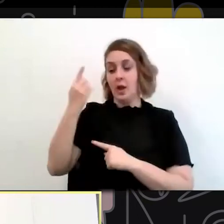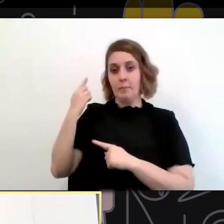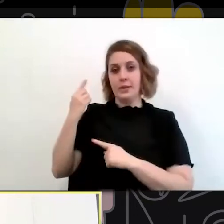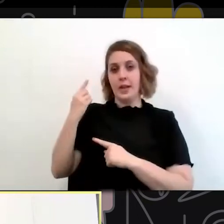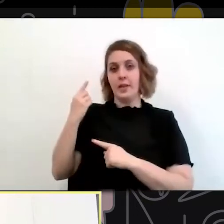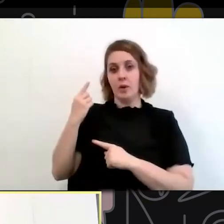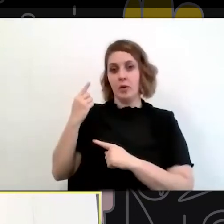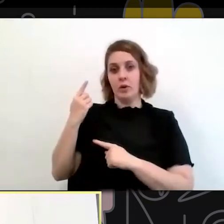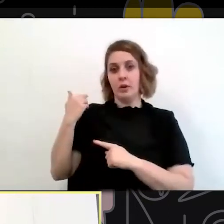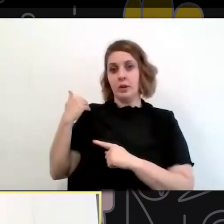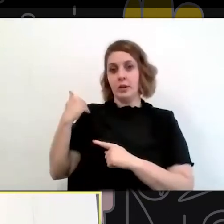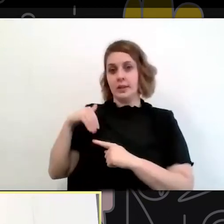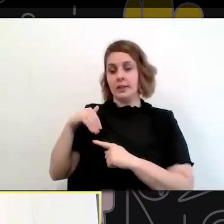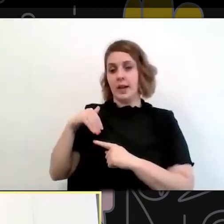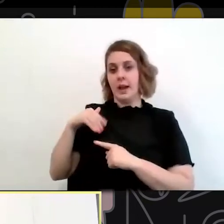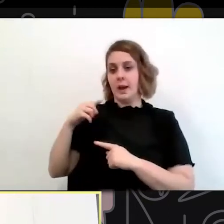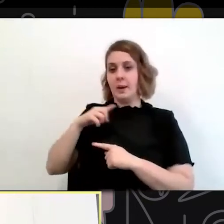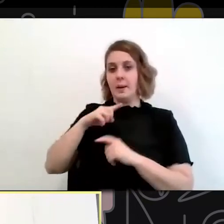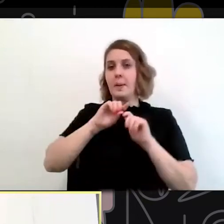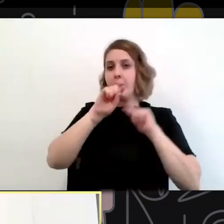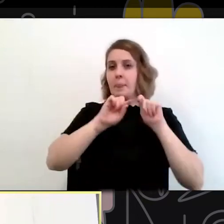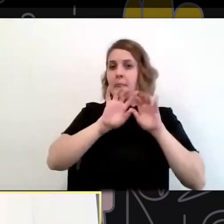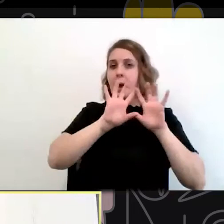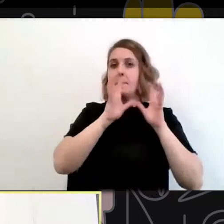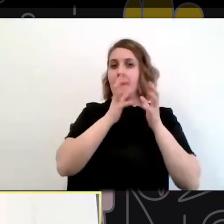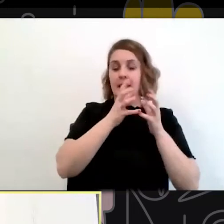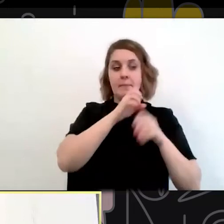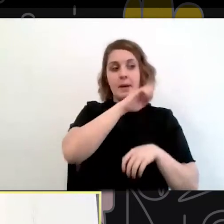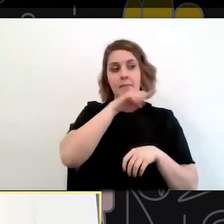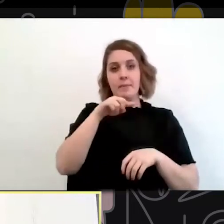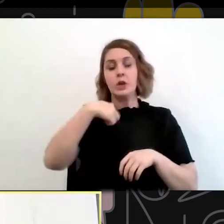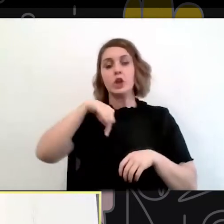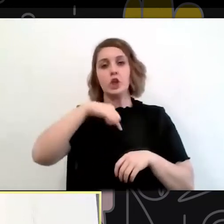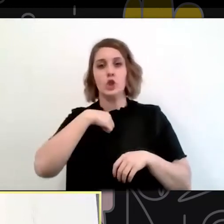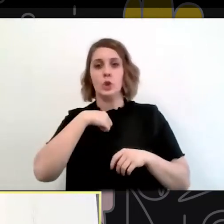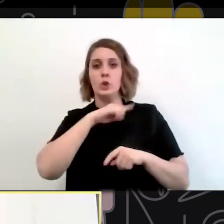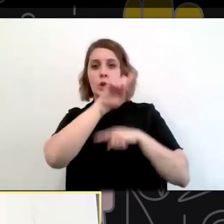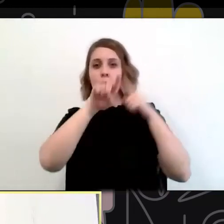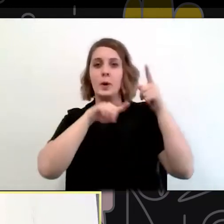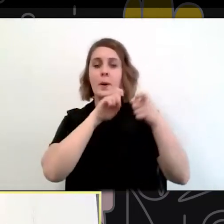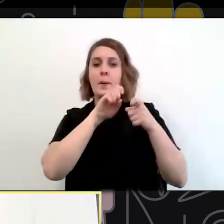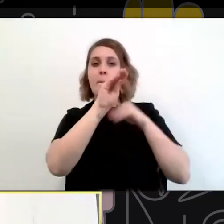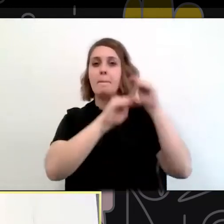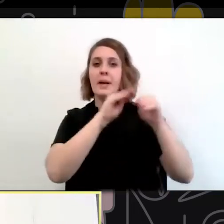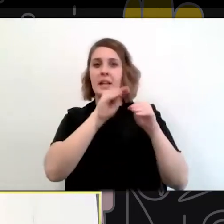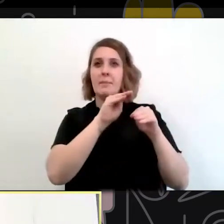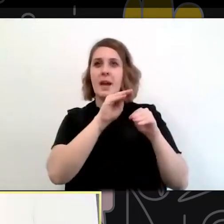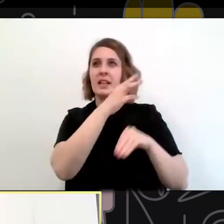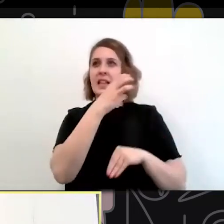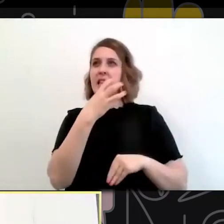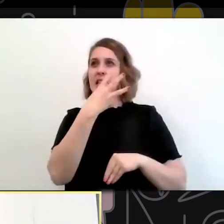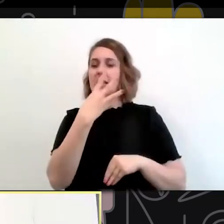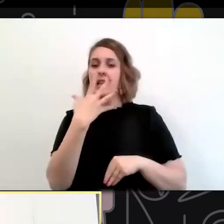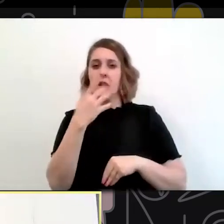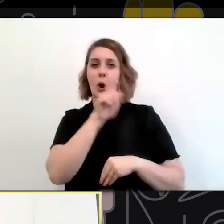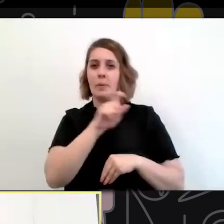cuando ya llevábamos meses de pandemia, se hizo una encuesta en la que participaron 335 personas